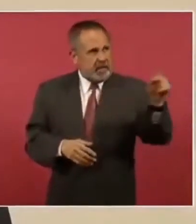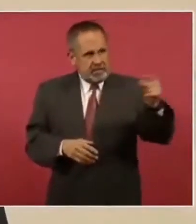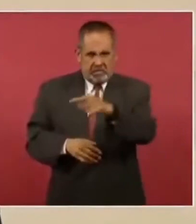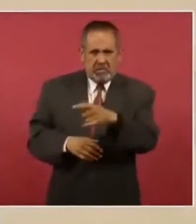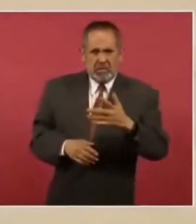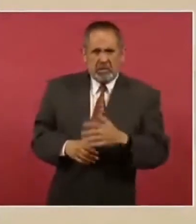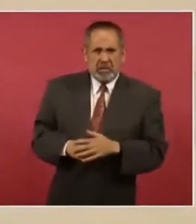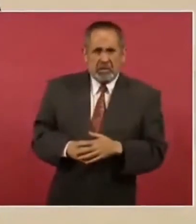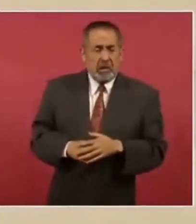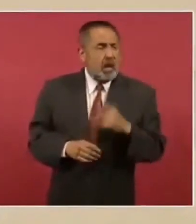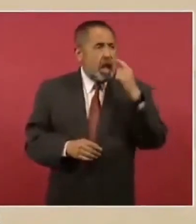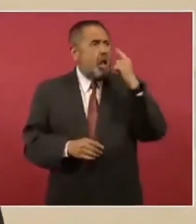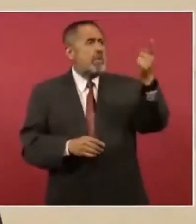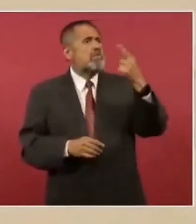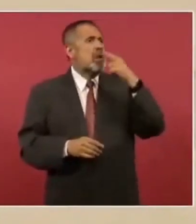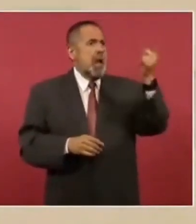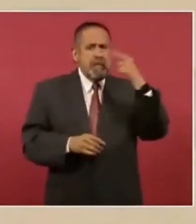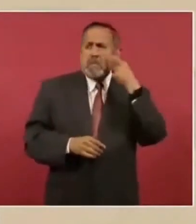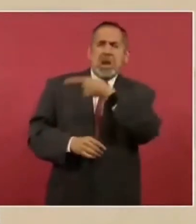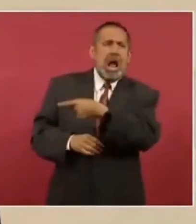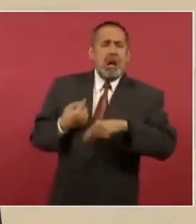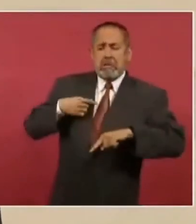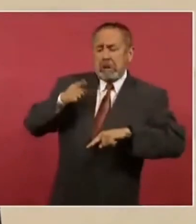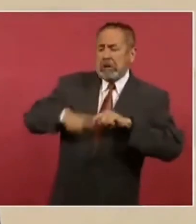Unidos fueron a poner su queja.